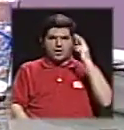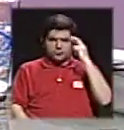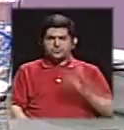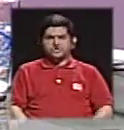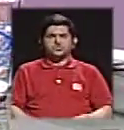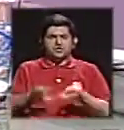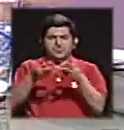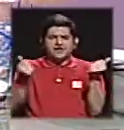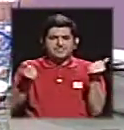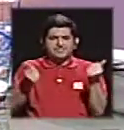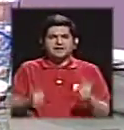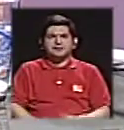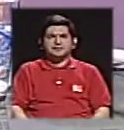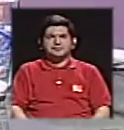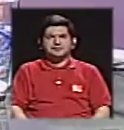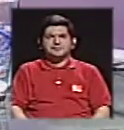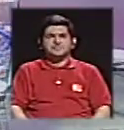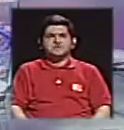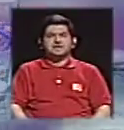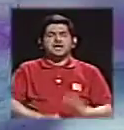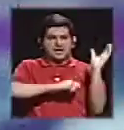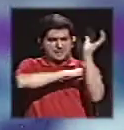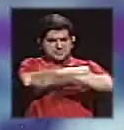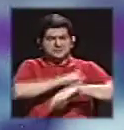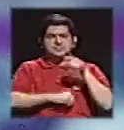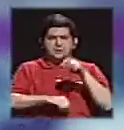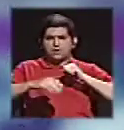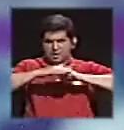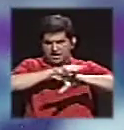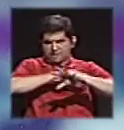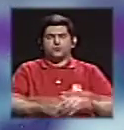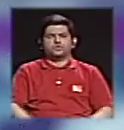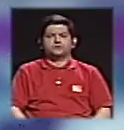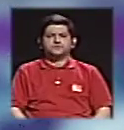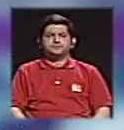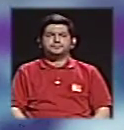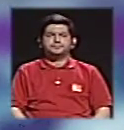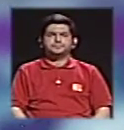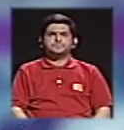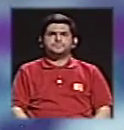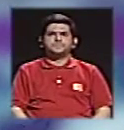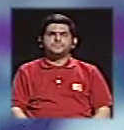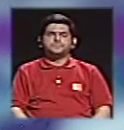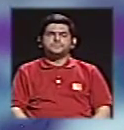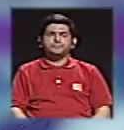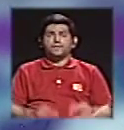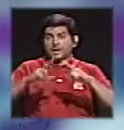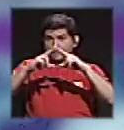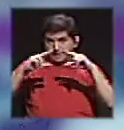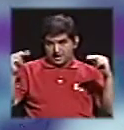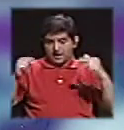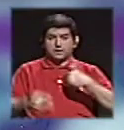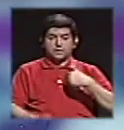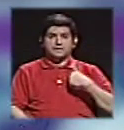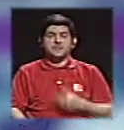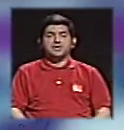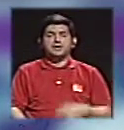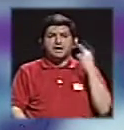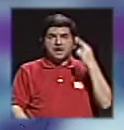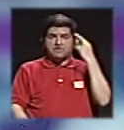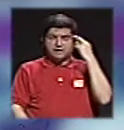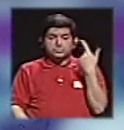la despenalización, para la impunidad del aborto o despenalización. En Nicaragua existía la causal